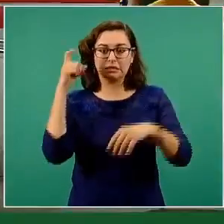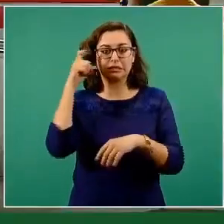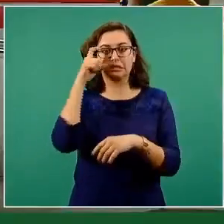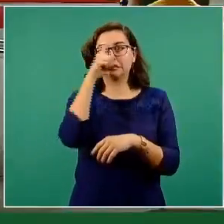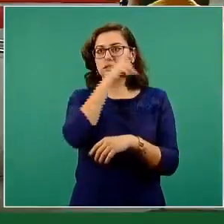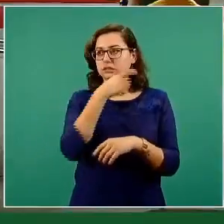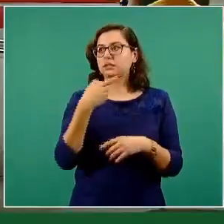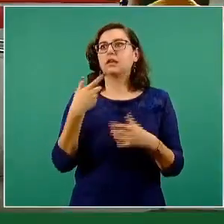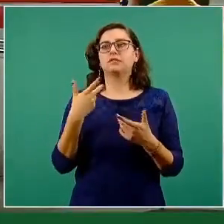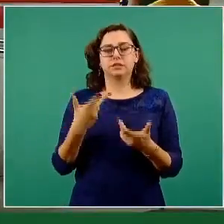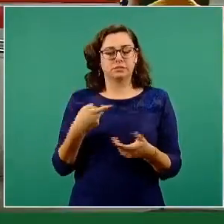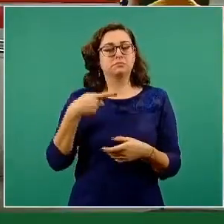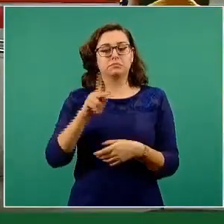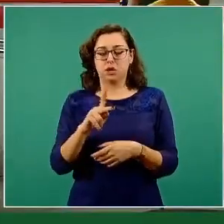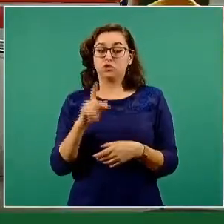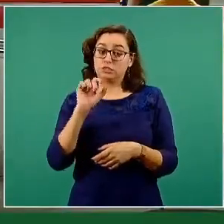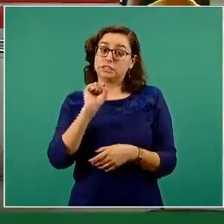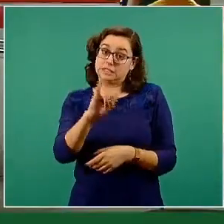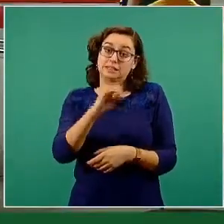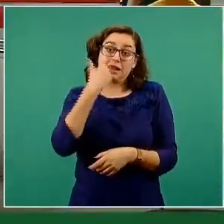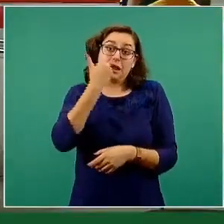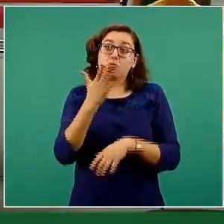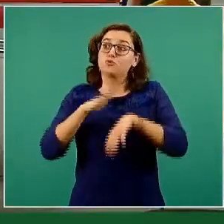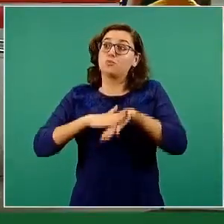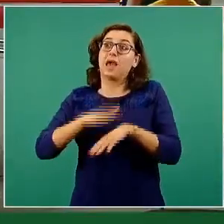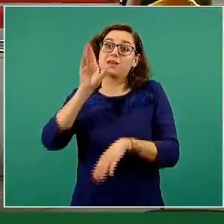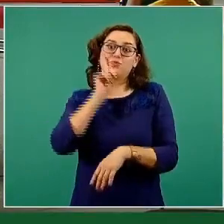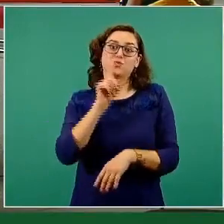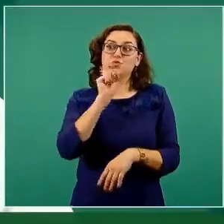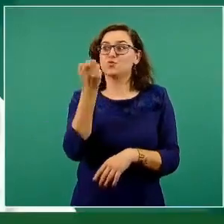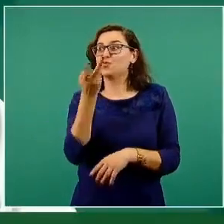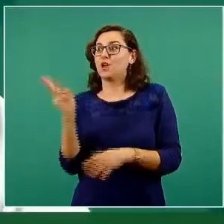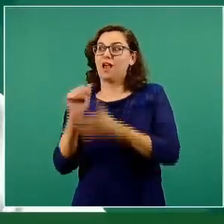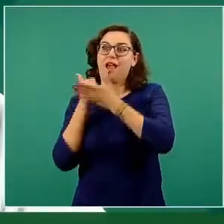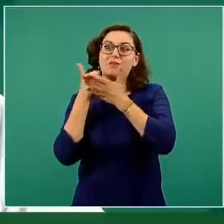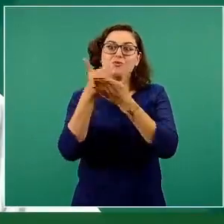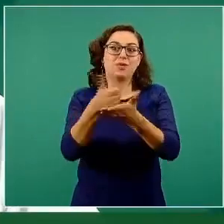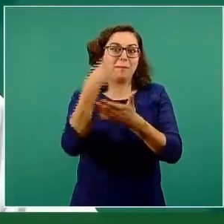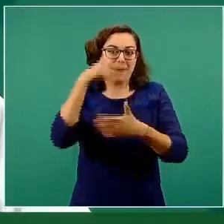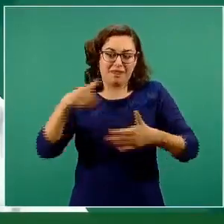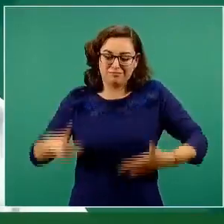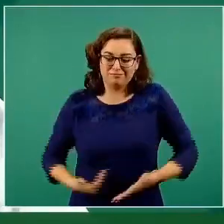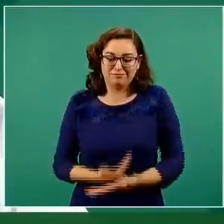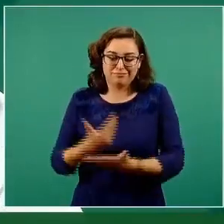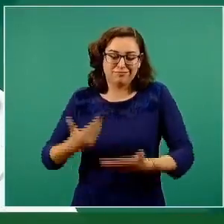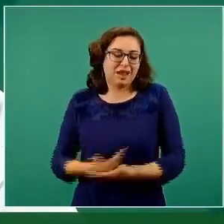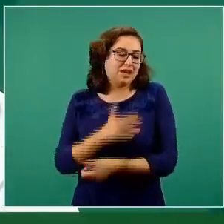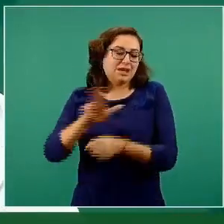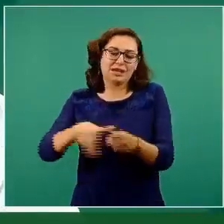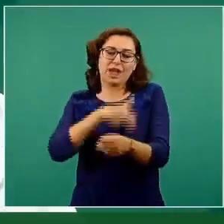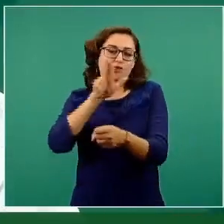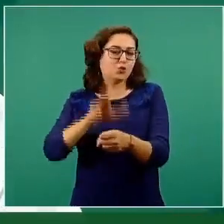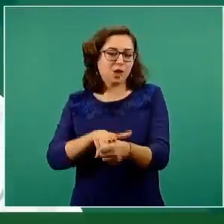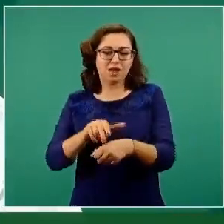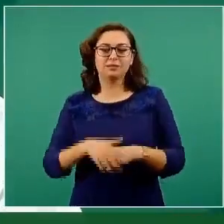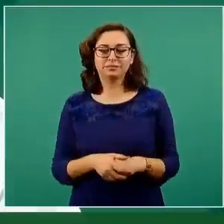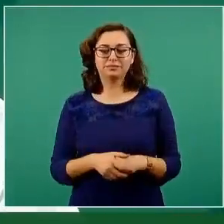lograr ampliar la capacidad de partería. En atención a la pregunta concreta, tenemos algunos mecanismos de comunicación con